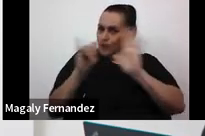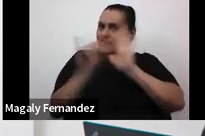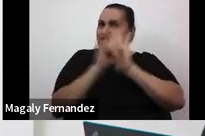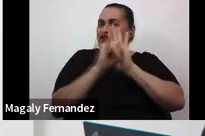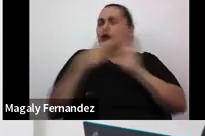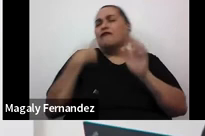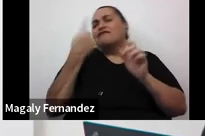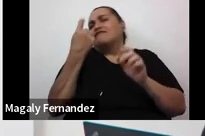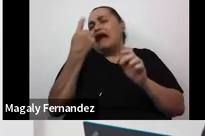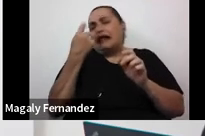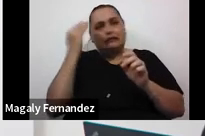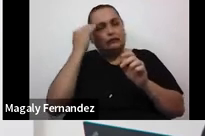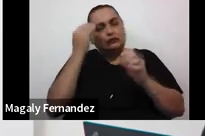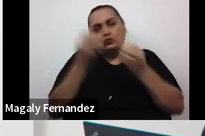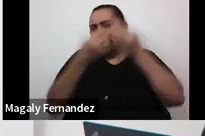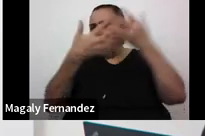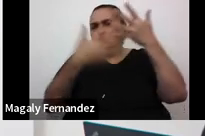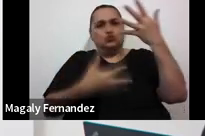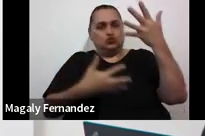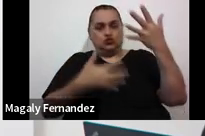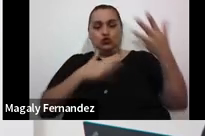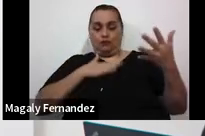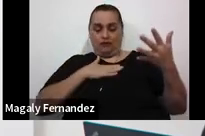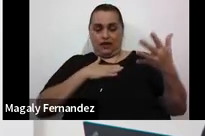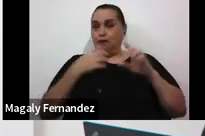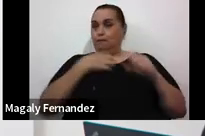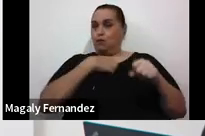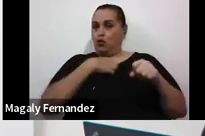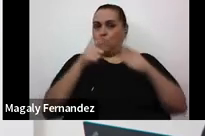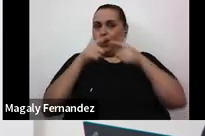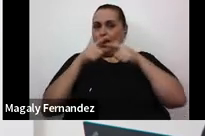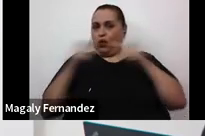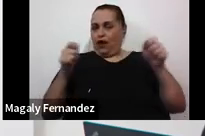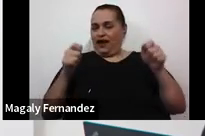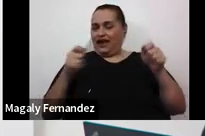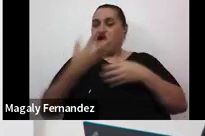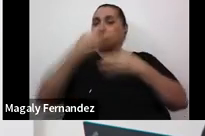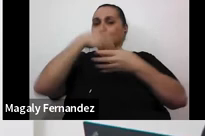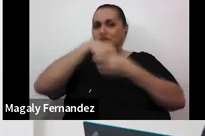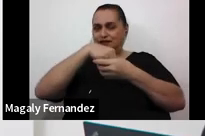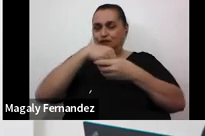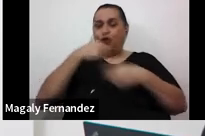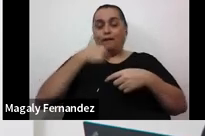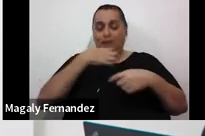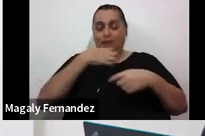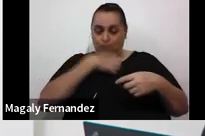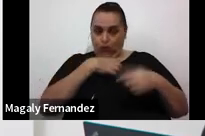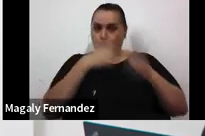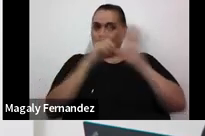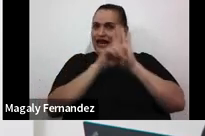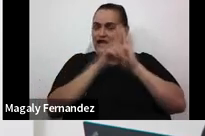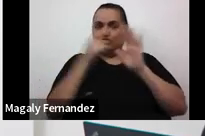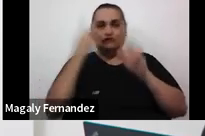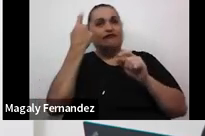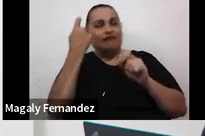aún a veces yo desconozco mi propio lenguaje inclusivo yo desconozco mis propios derechos Entonces